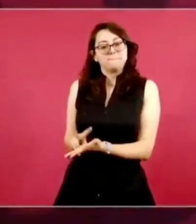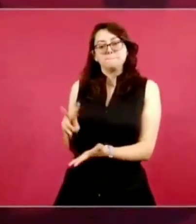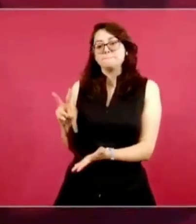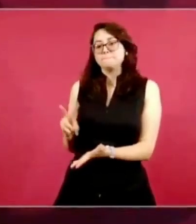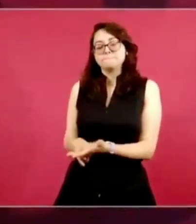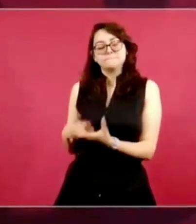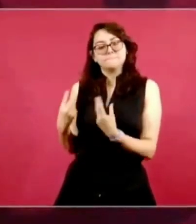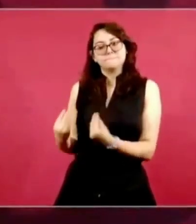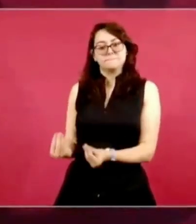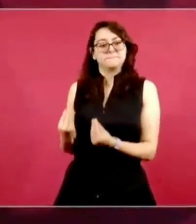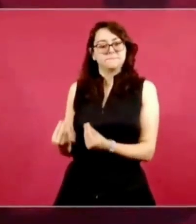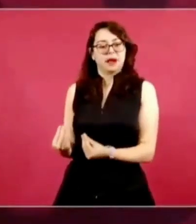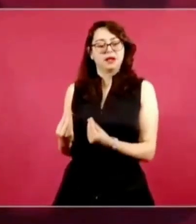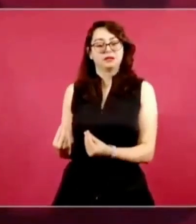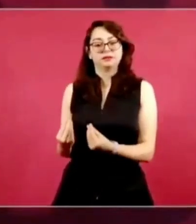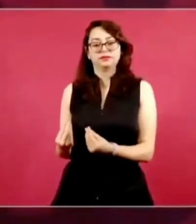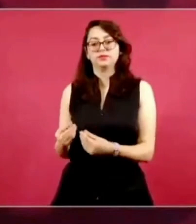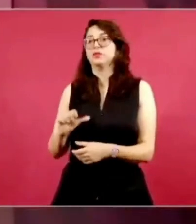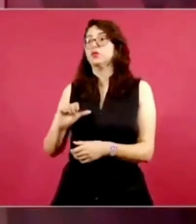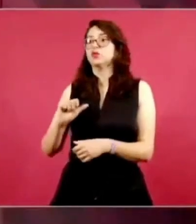historia.